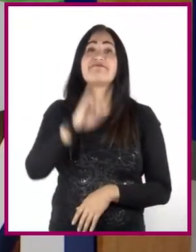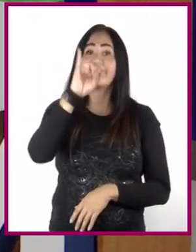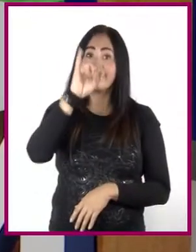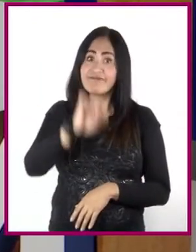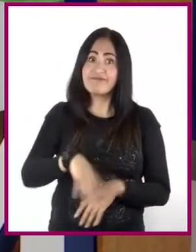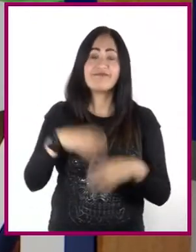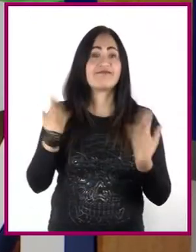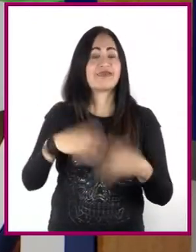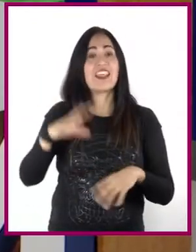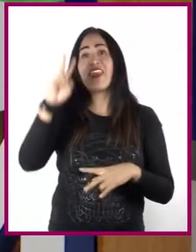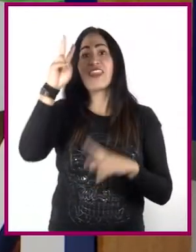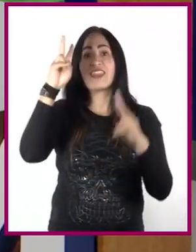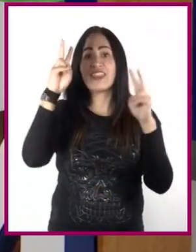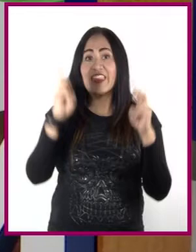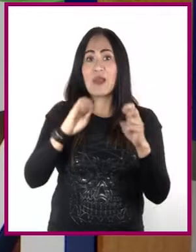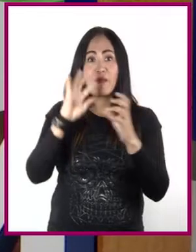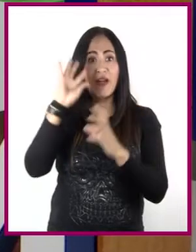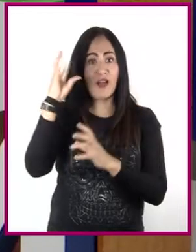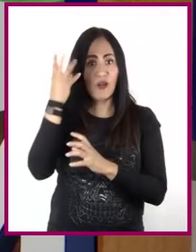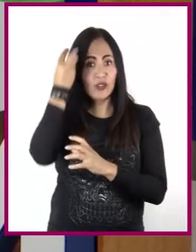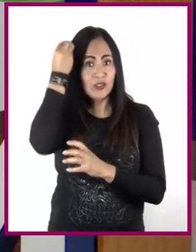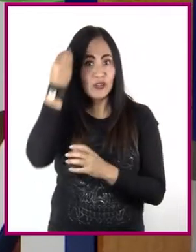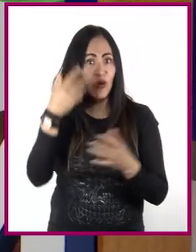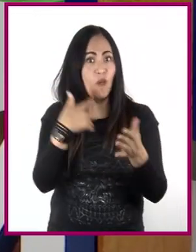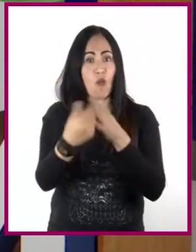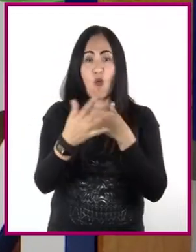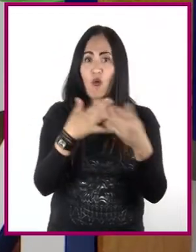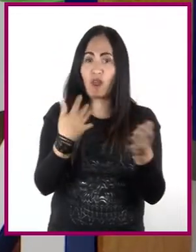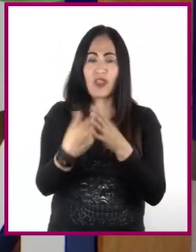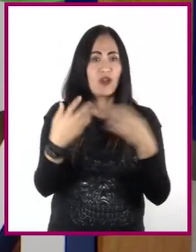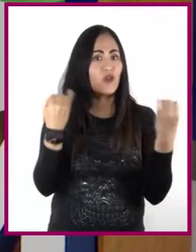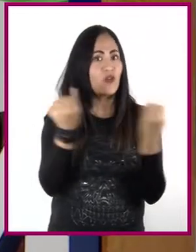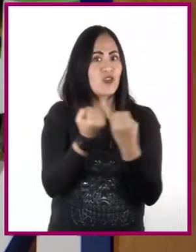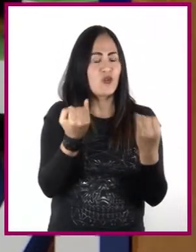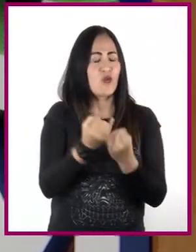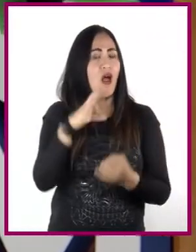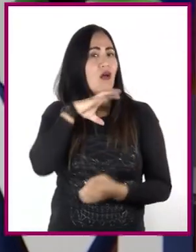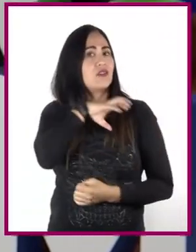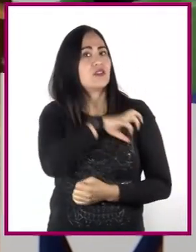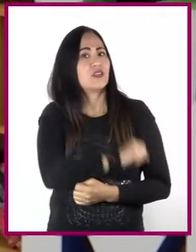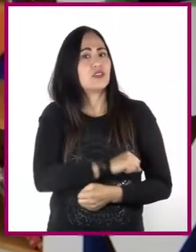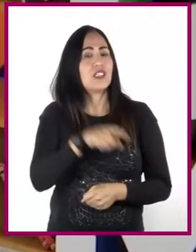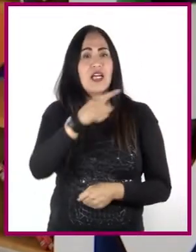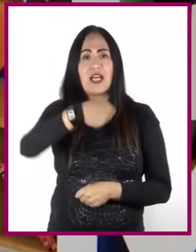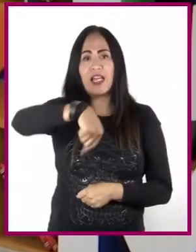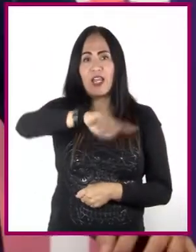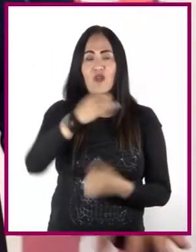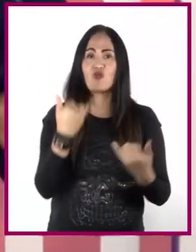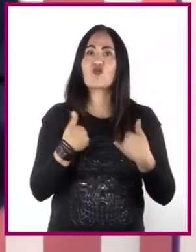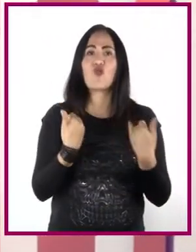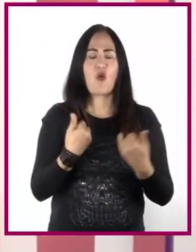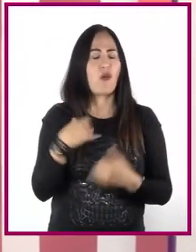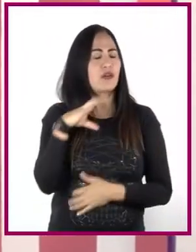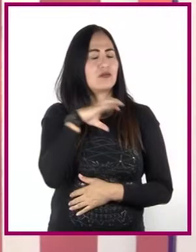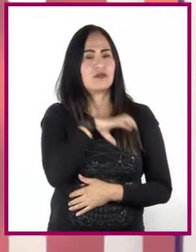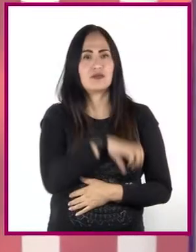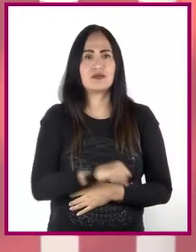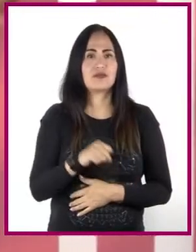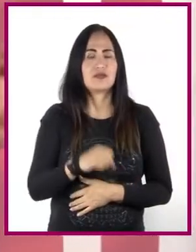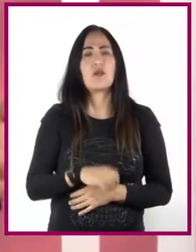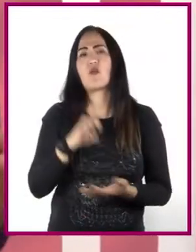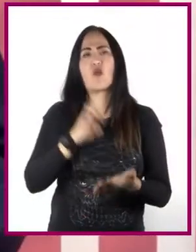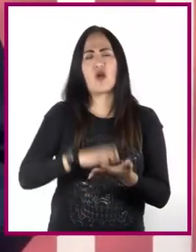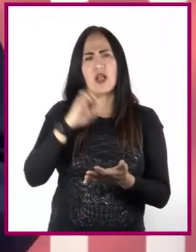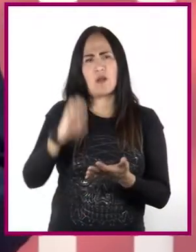actual, apasionante y me atrevo a decir que más para la población adolescente. A mí se me ocurre un tema como